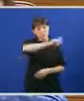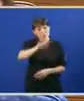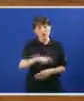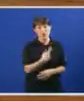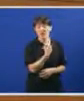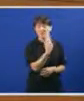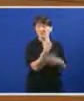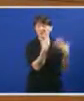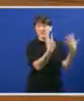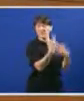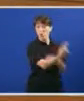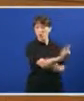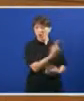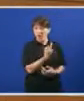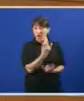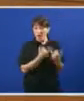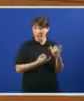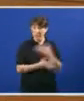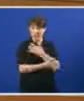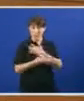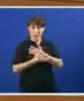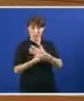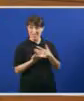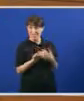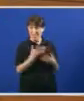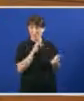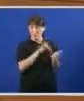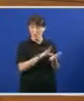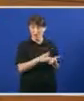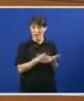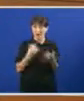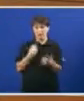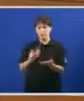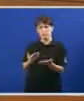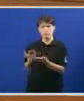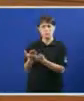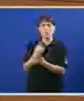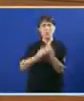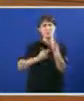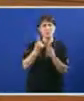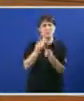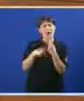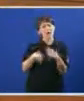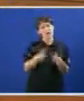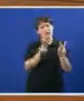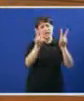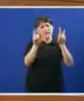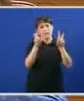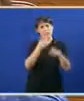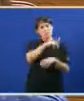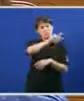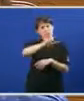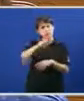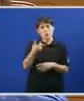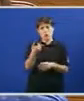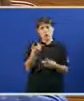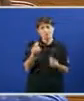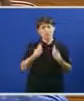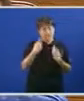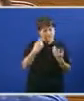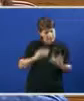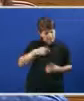está baixo ese índice. Pero, señor Feijó, voulle continuar aportándolle algúns datos sobre como vive realmente a